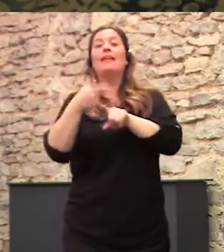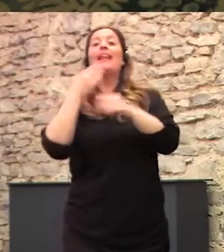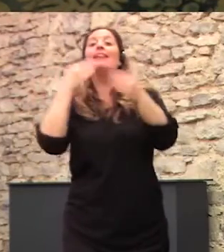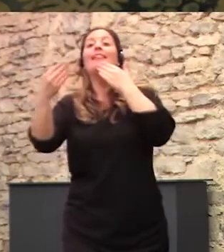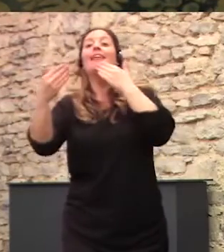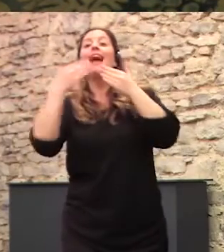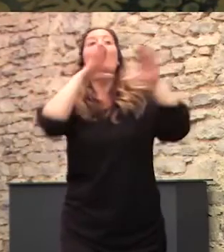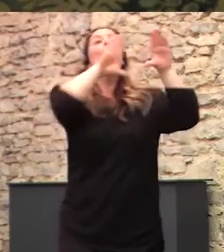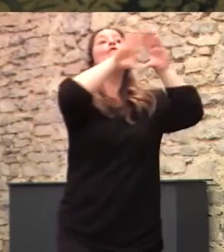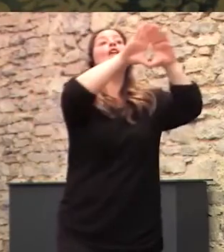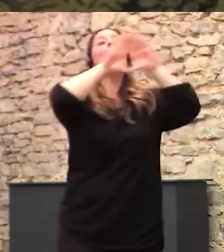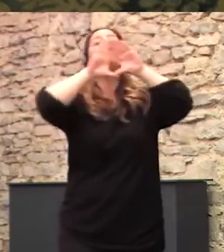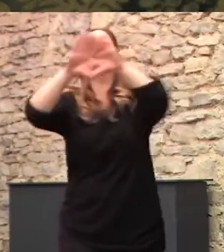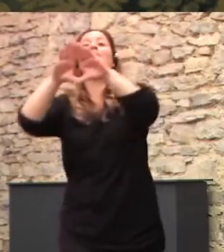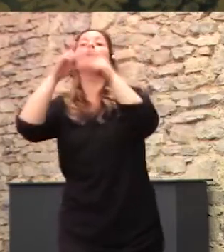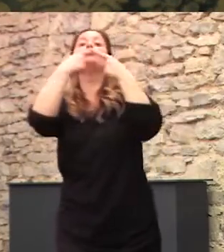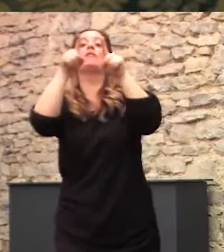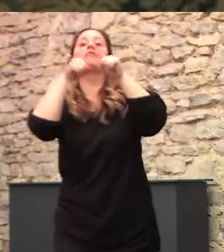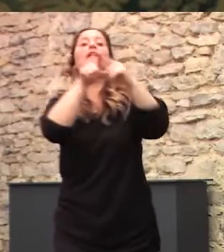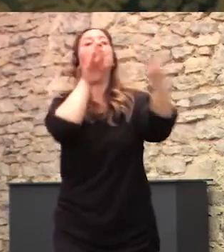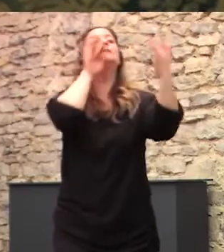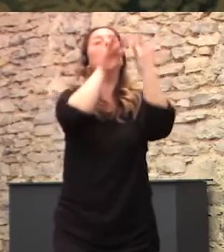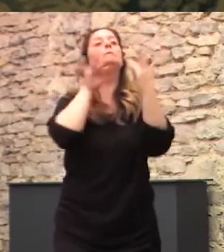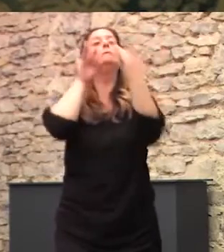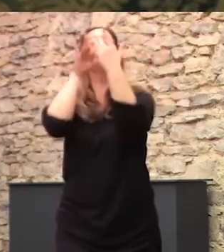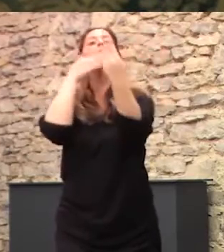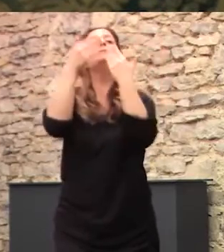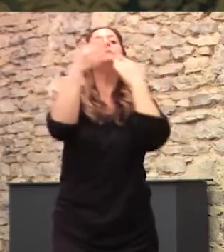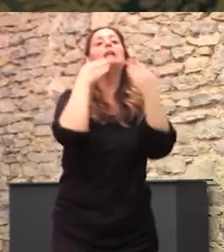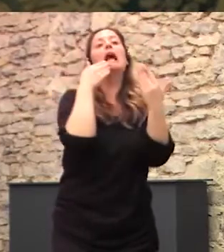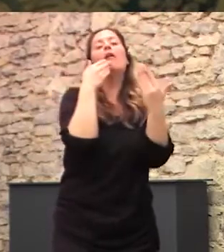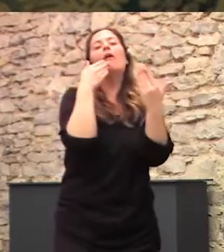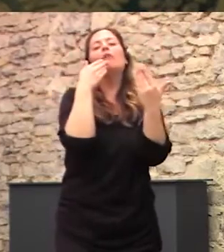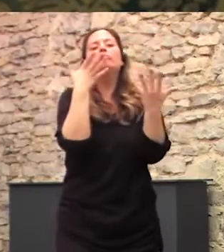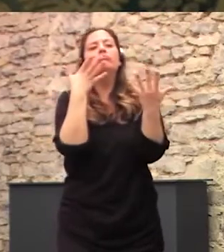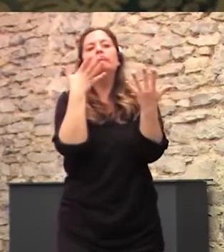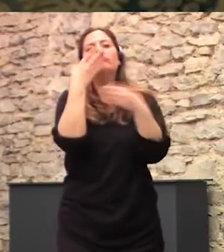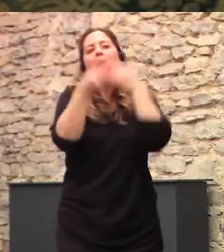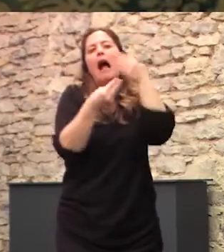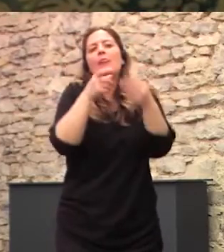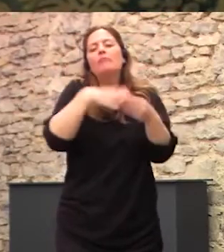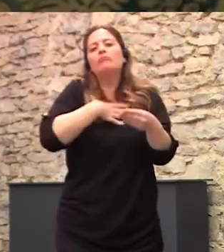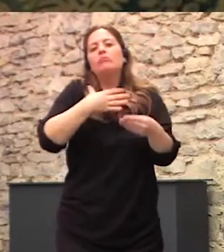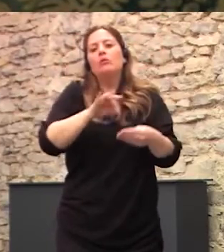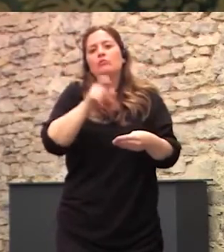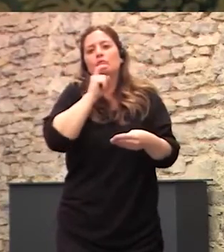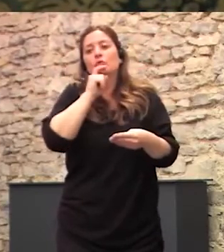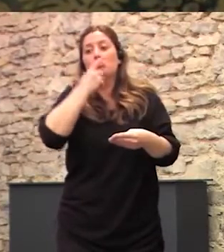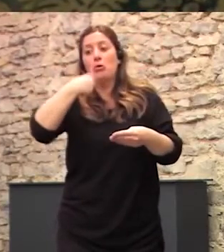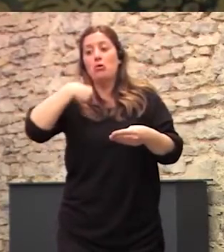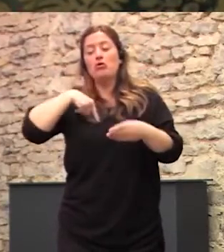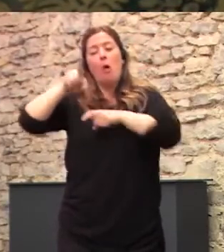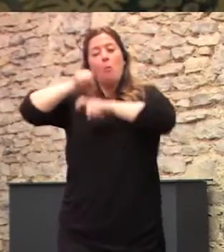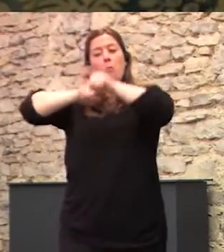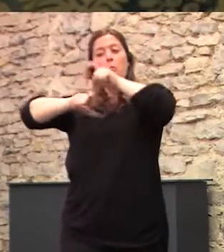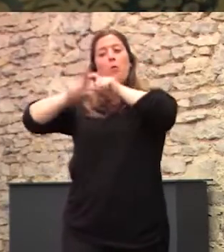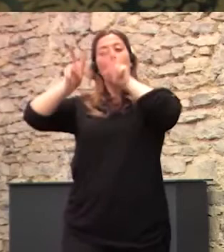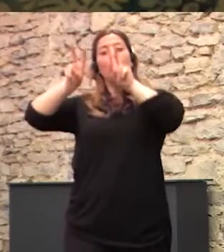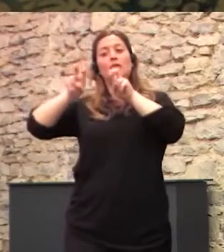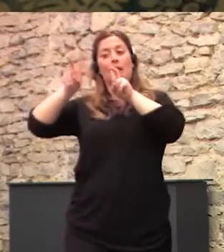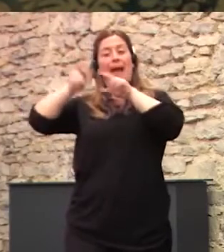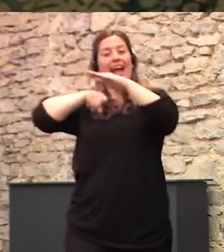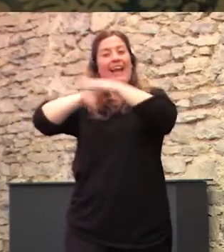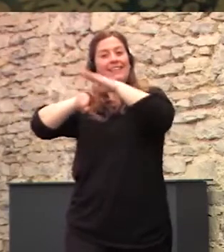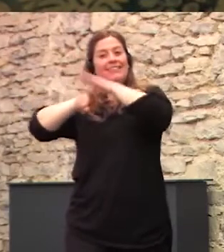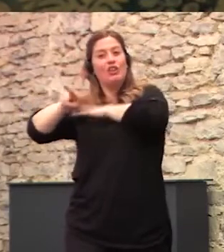que decías tú, cómo podemos articular, etcétera, yo voy a volver a un tema en el que trabajamos desde la gestión de la